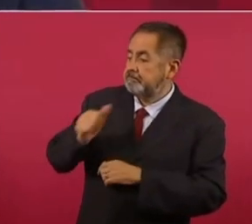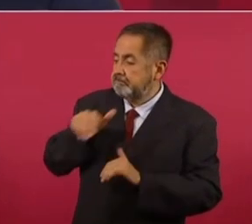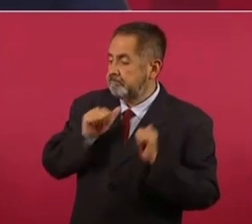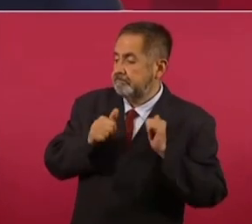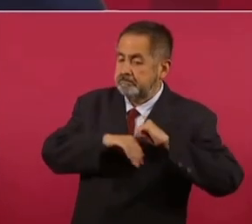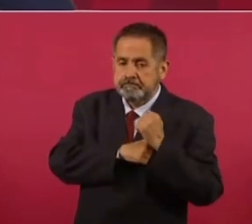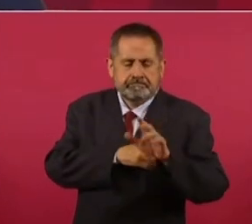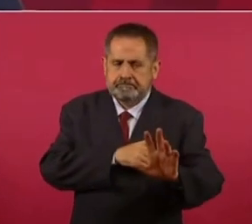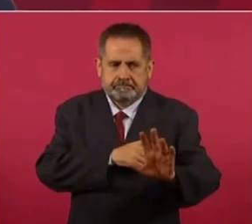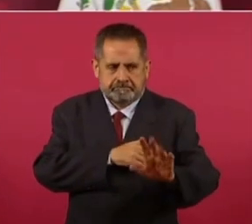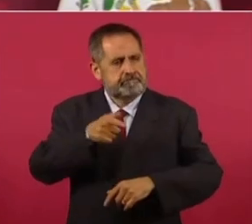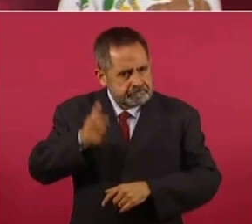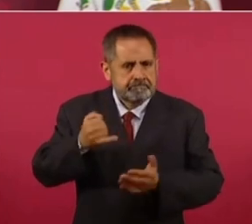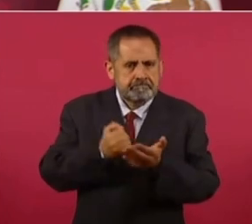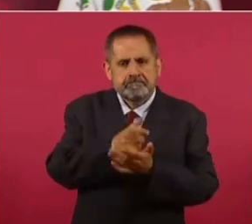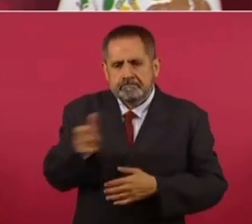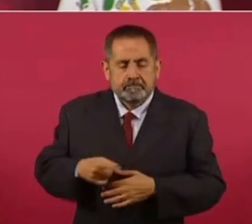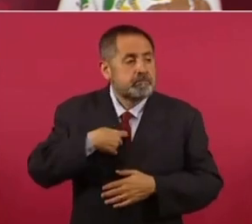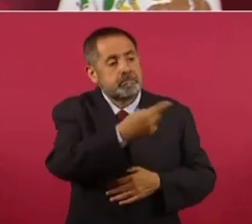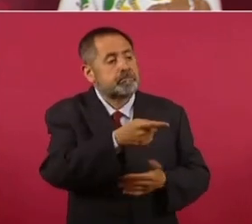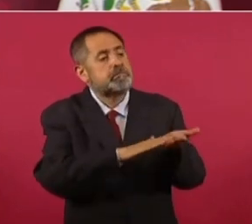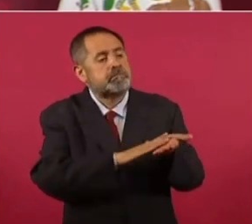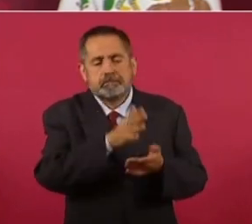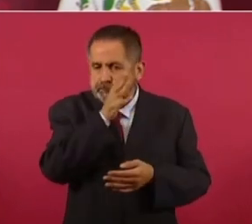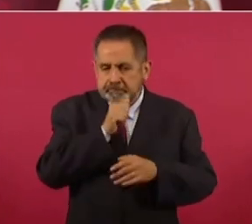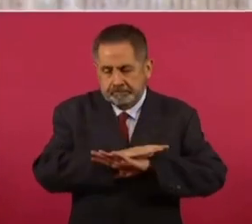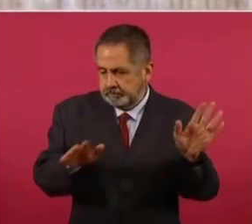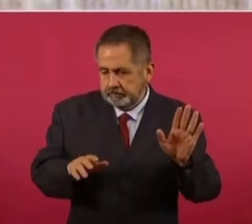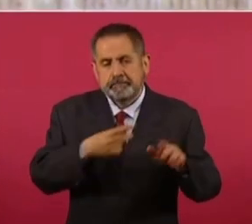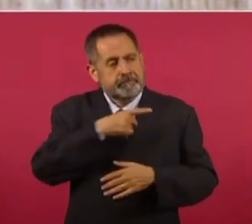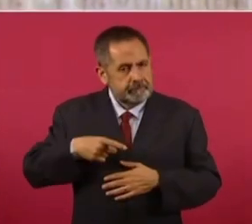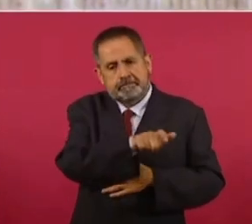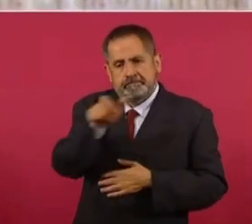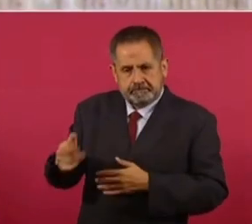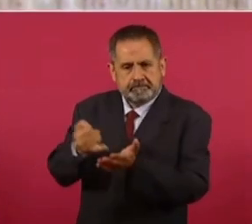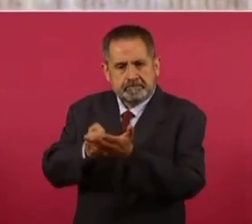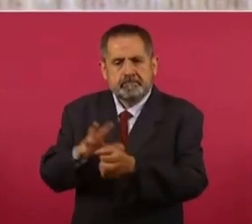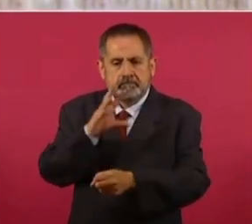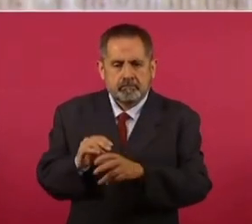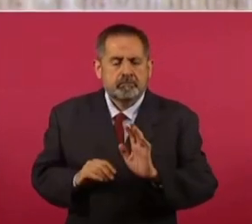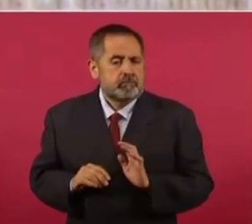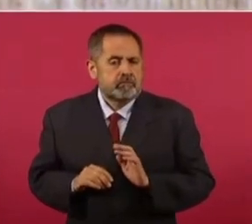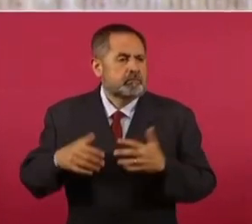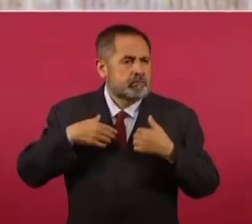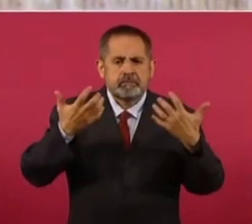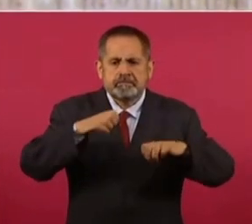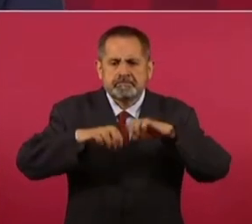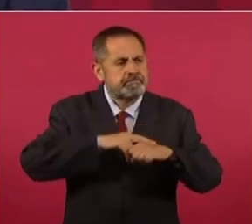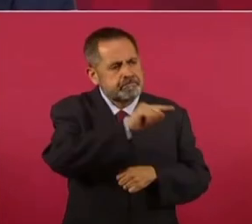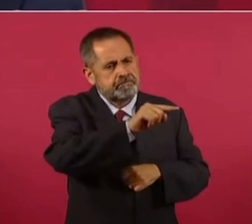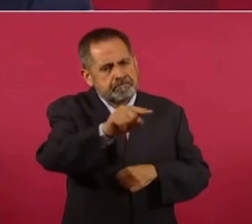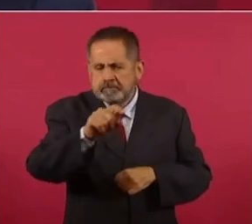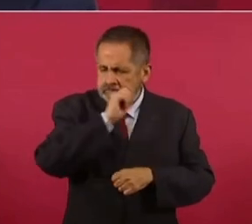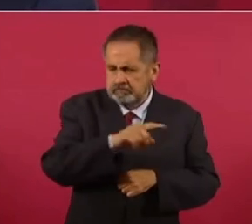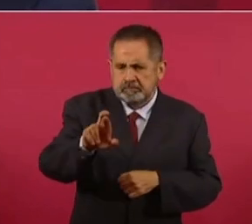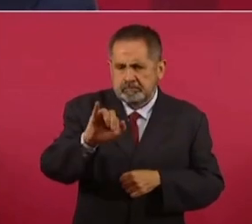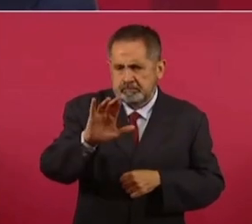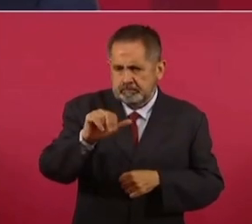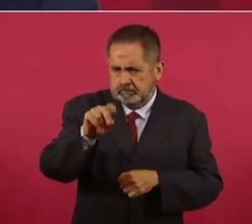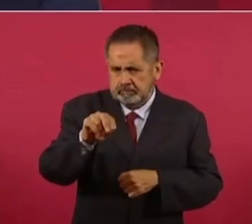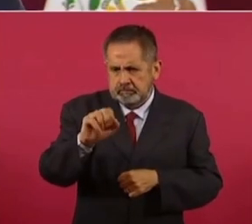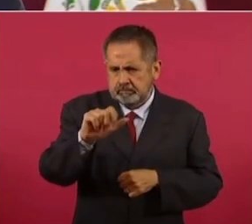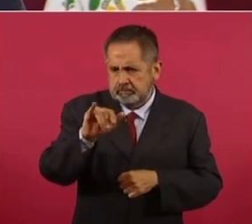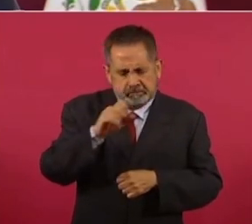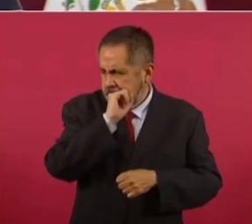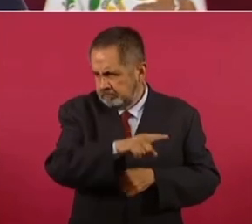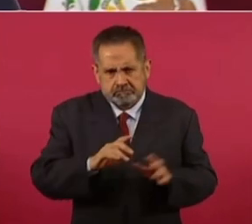de condonar impuestos. Y yo entiendo que todos los empresarios, incluido Ricardo Salinas